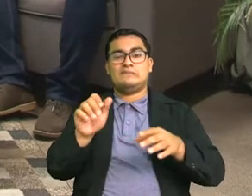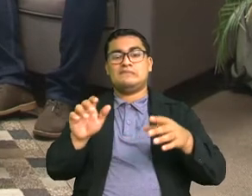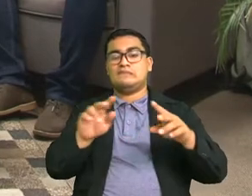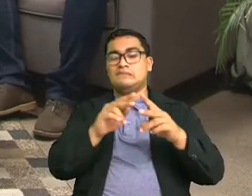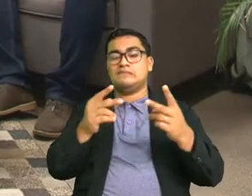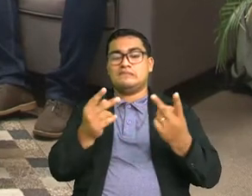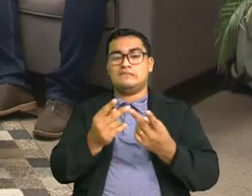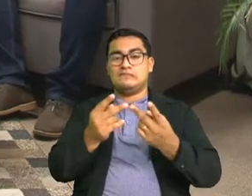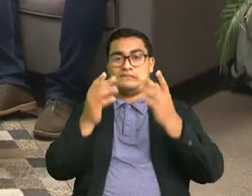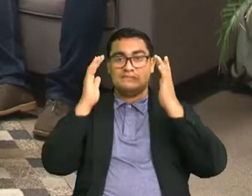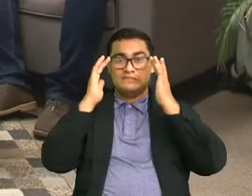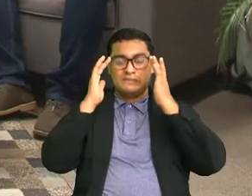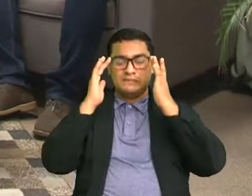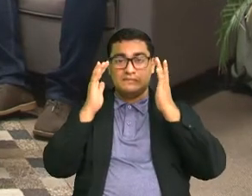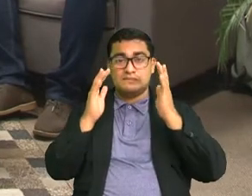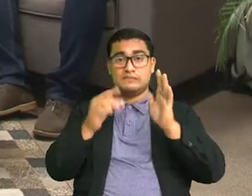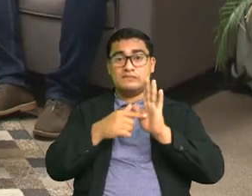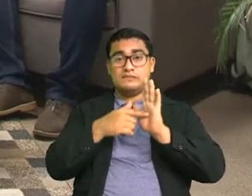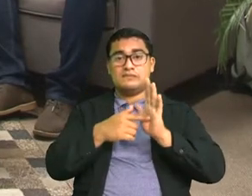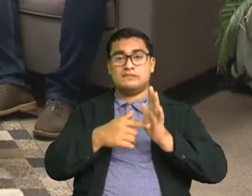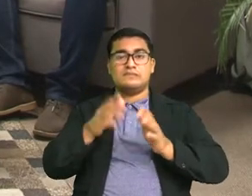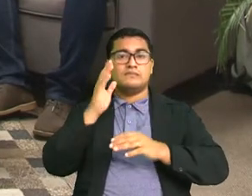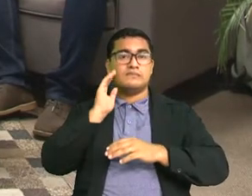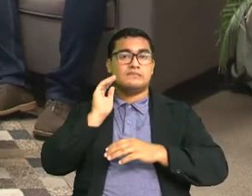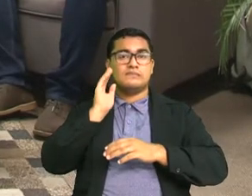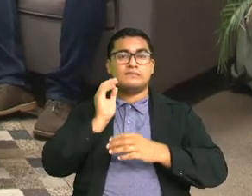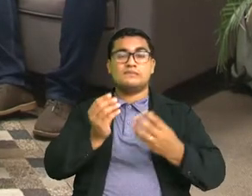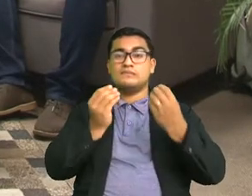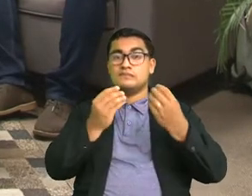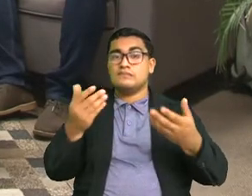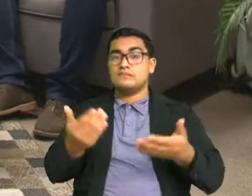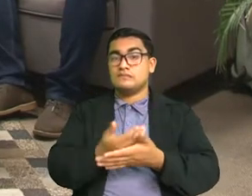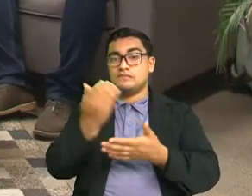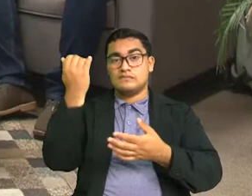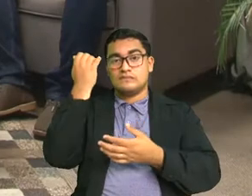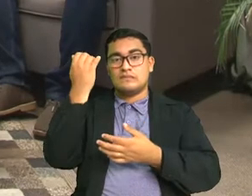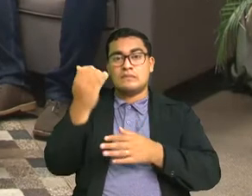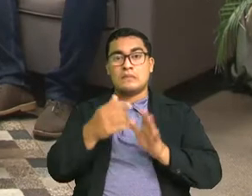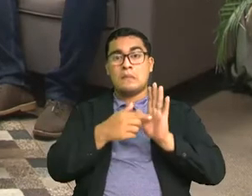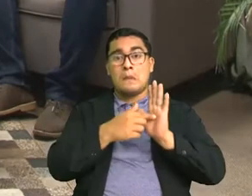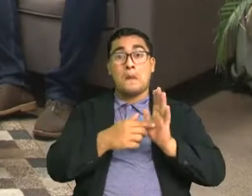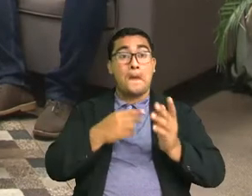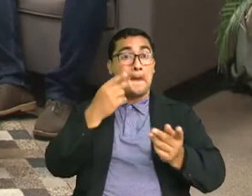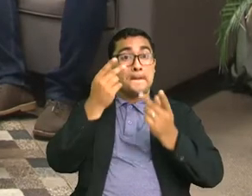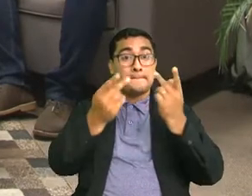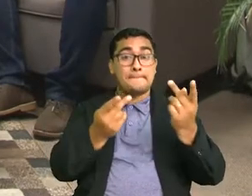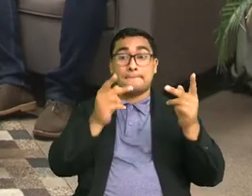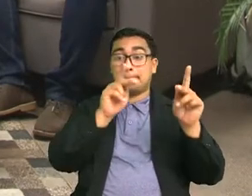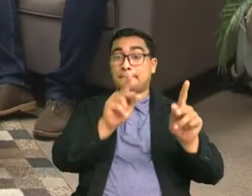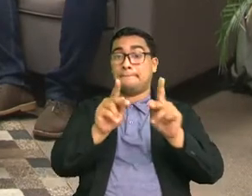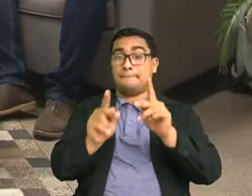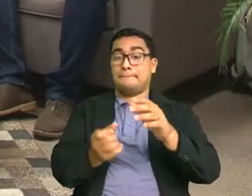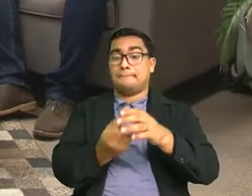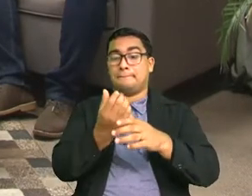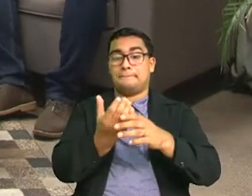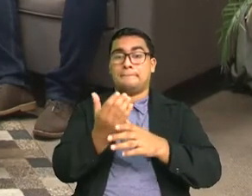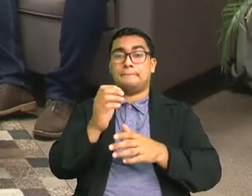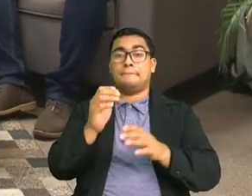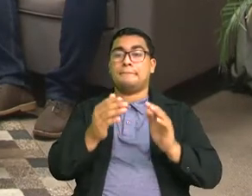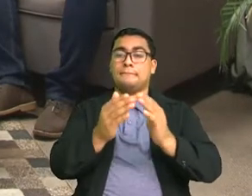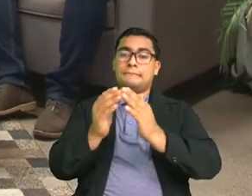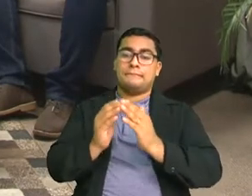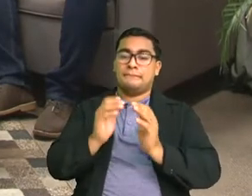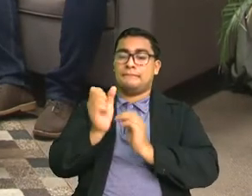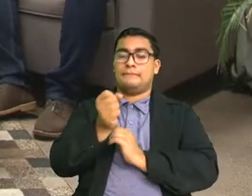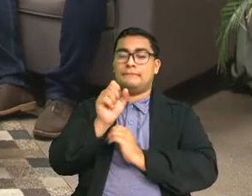encontrado nosotros con experiencias muy novedoso hemos visitado productores en el sauz la productora muy buena y el